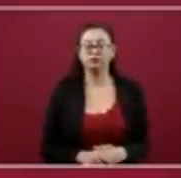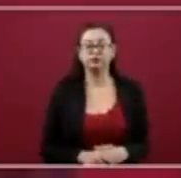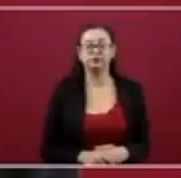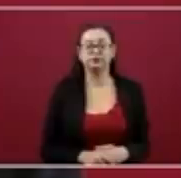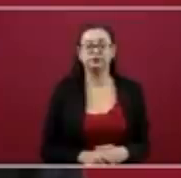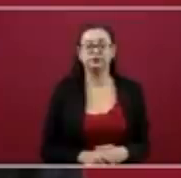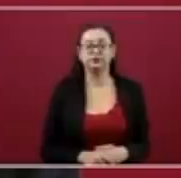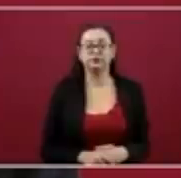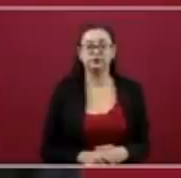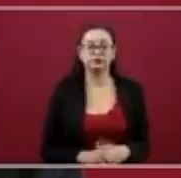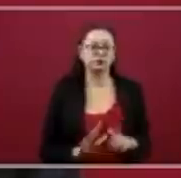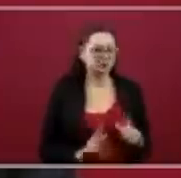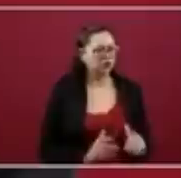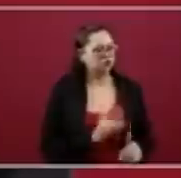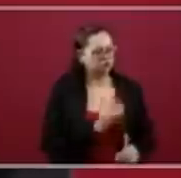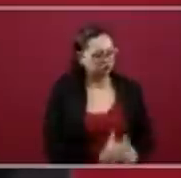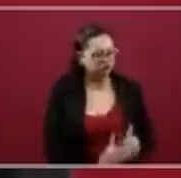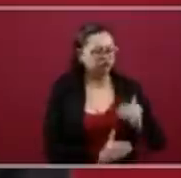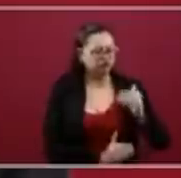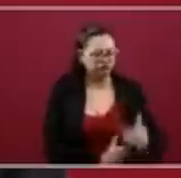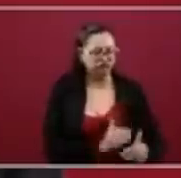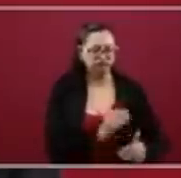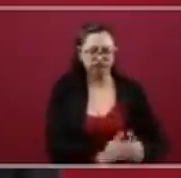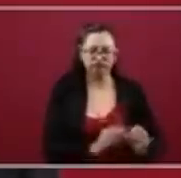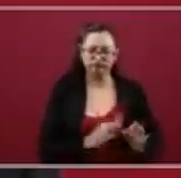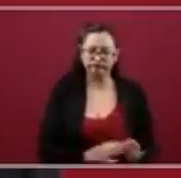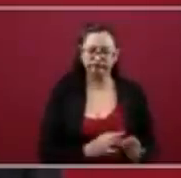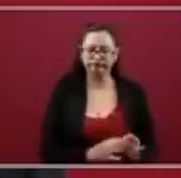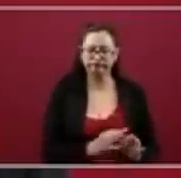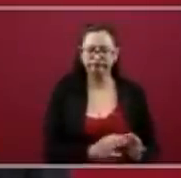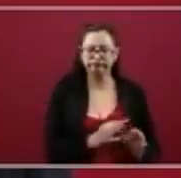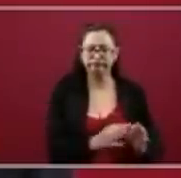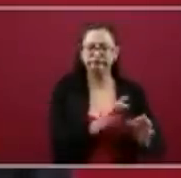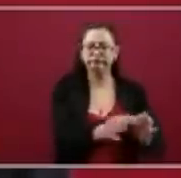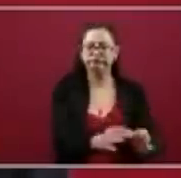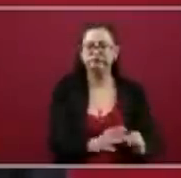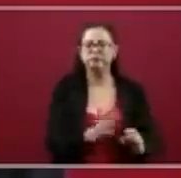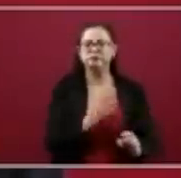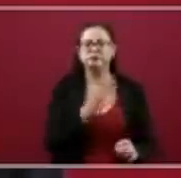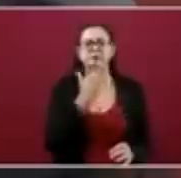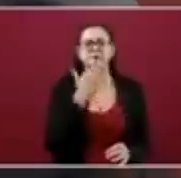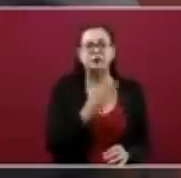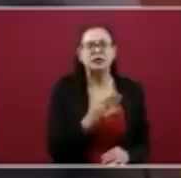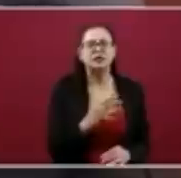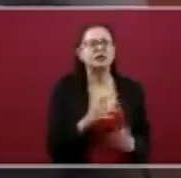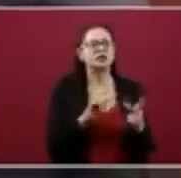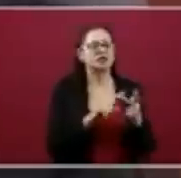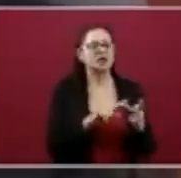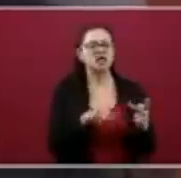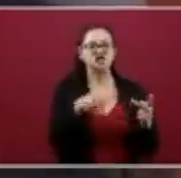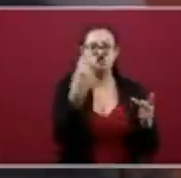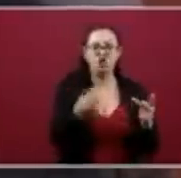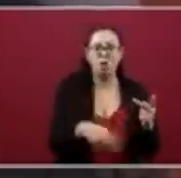para el debido proceso, que no se puedan dar a conocer nombres,